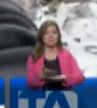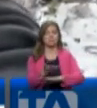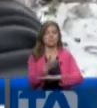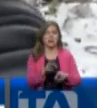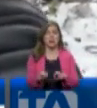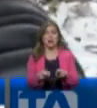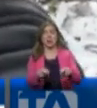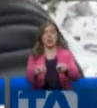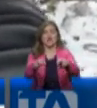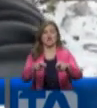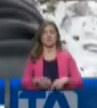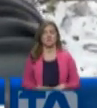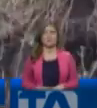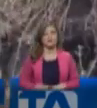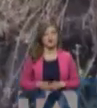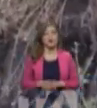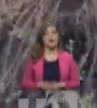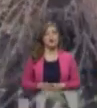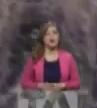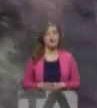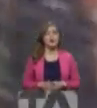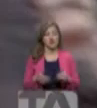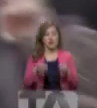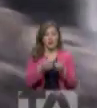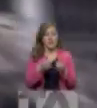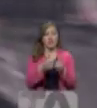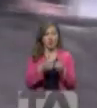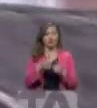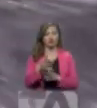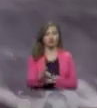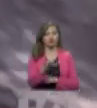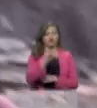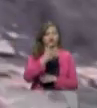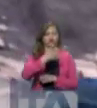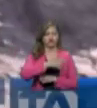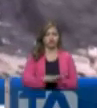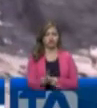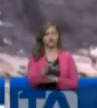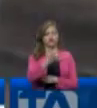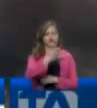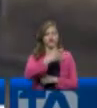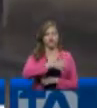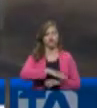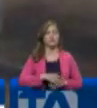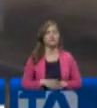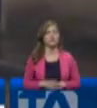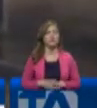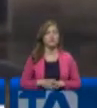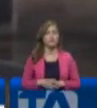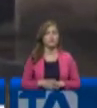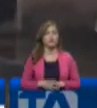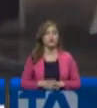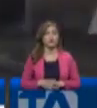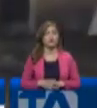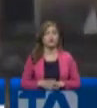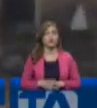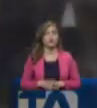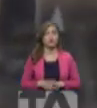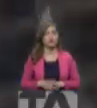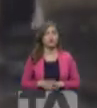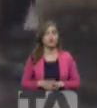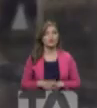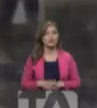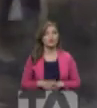río, baja bastante creciente de ahí. Maquinaria pesada se encargará de retirar los escombros. En Tulcán, Jairo Jacome Ortega,